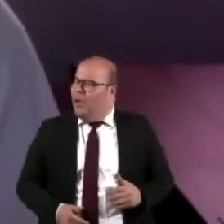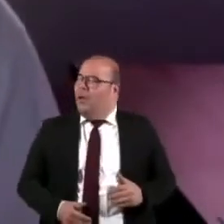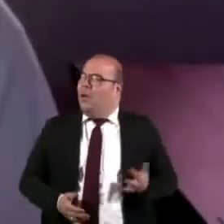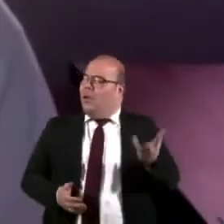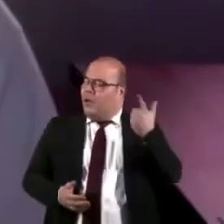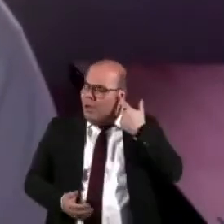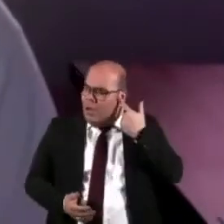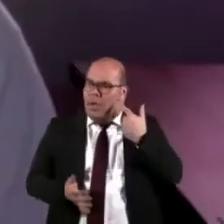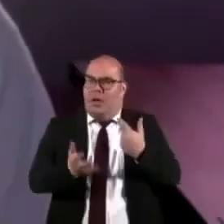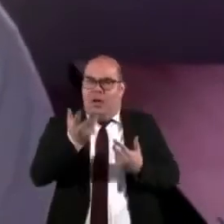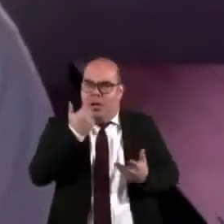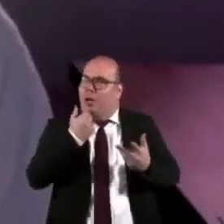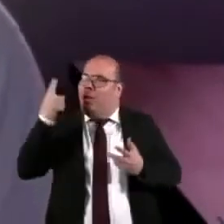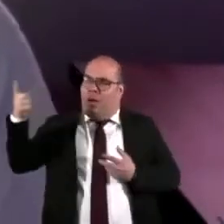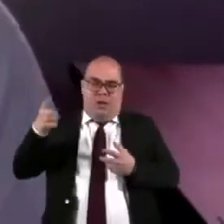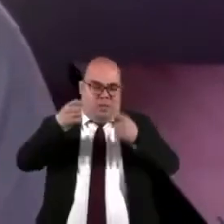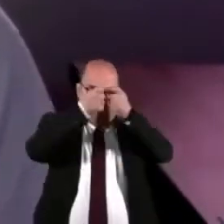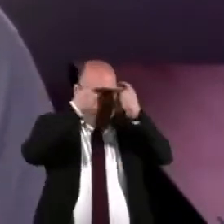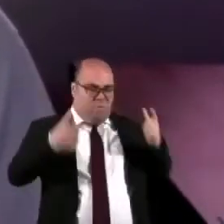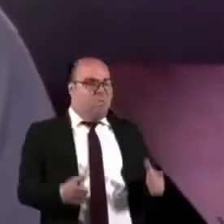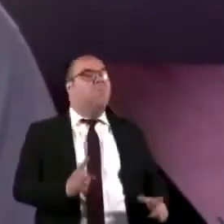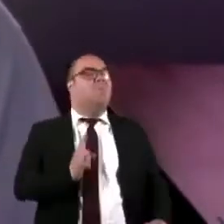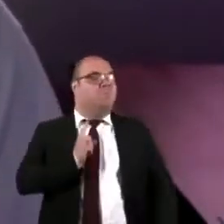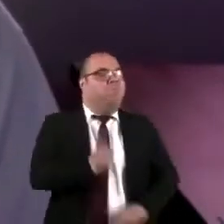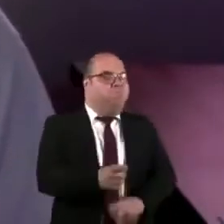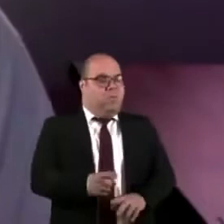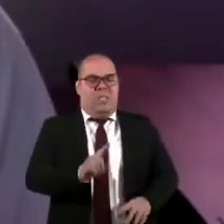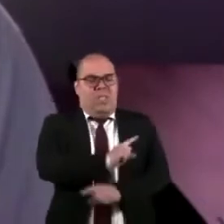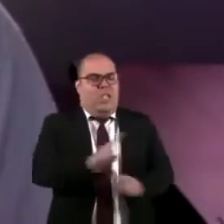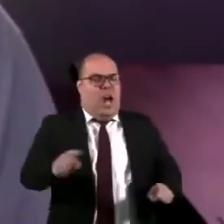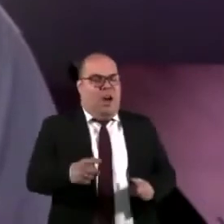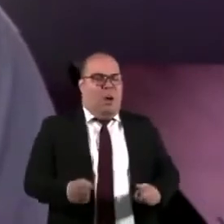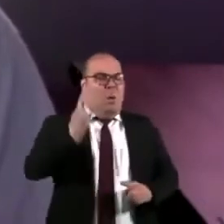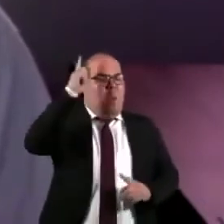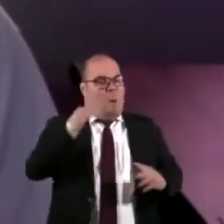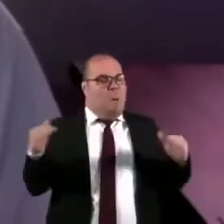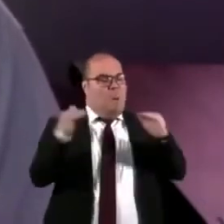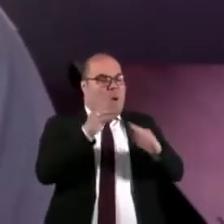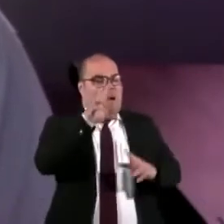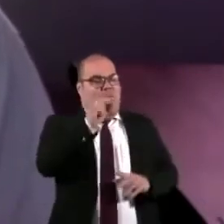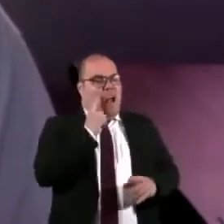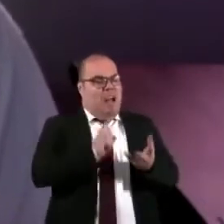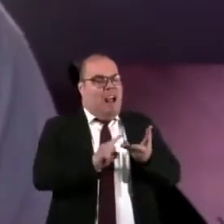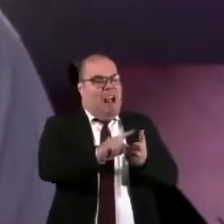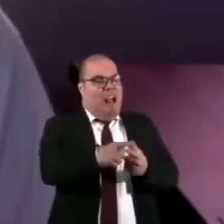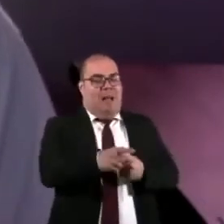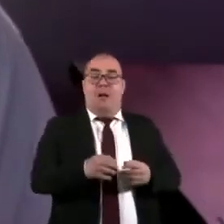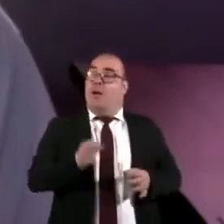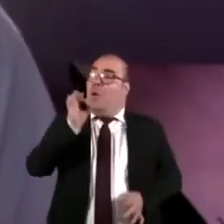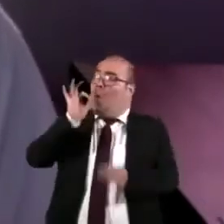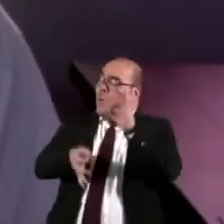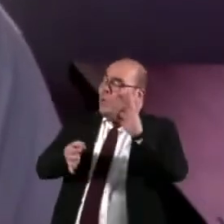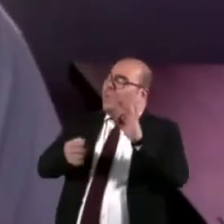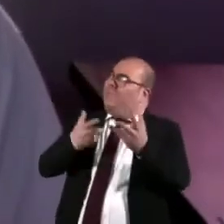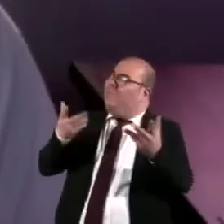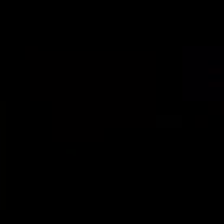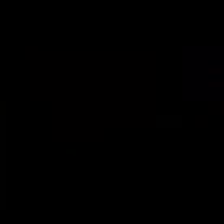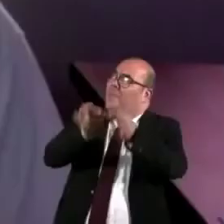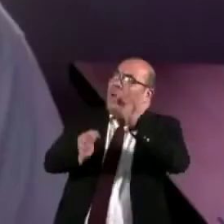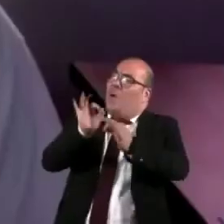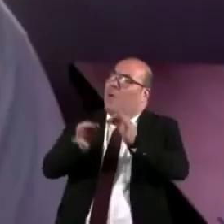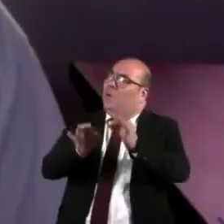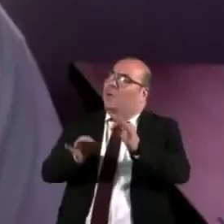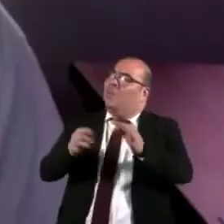lo que es la forma represiva en que el Estado respondía a las aspiraciones de justicia social de las